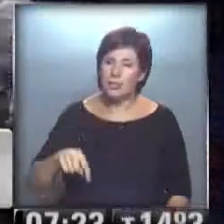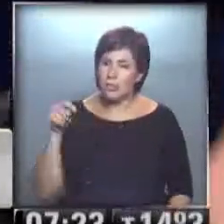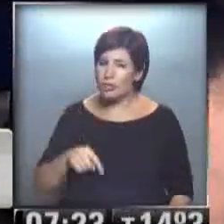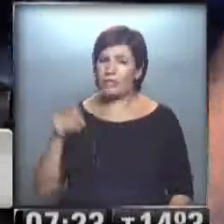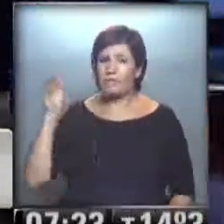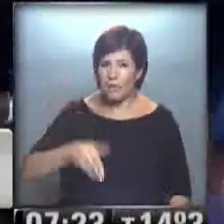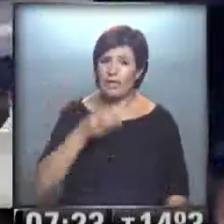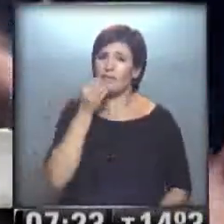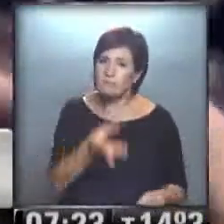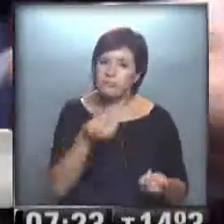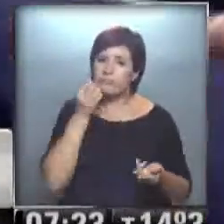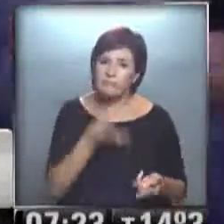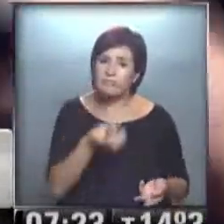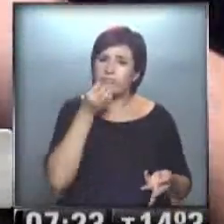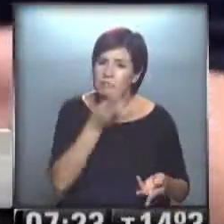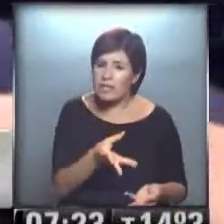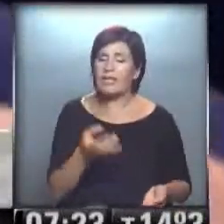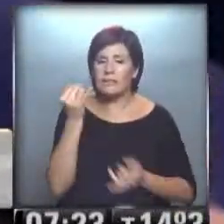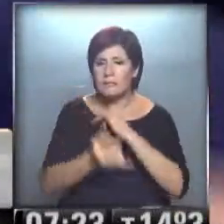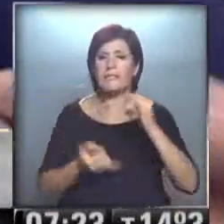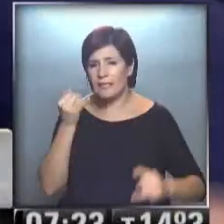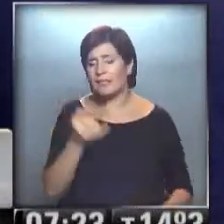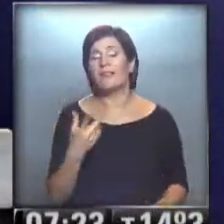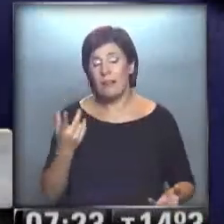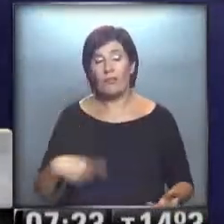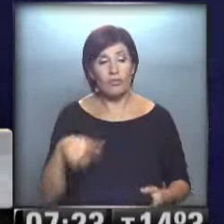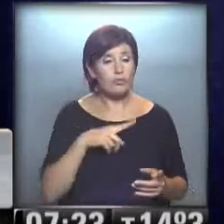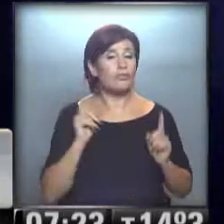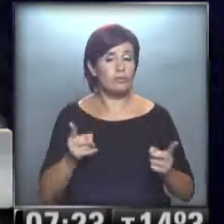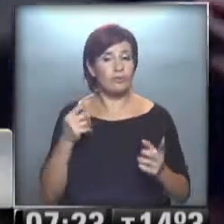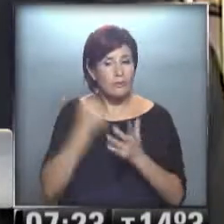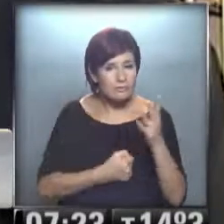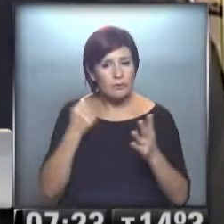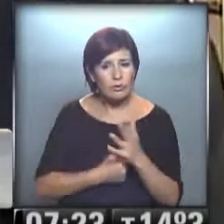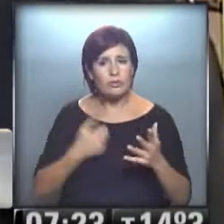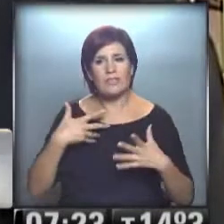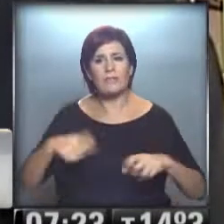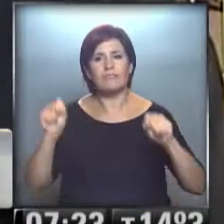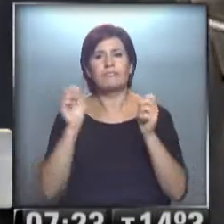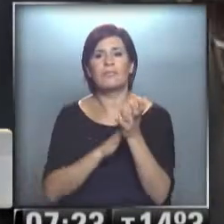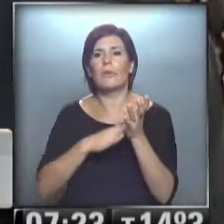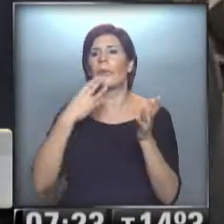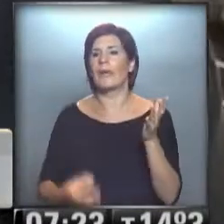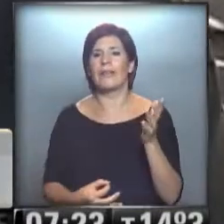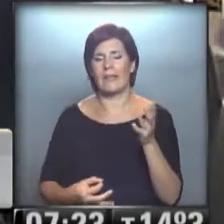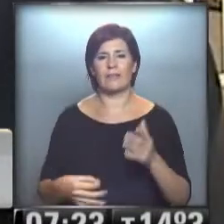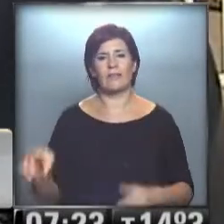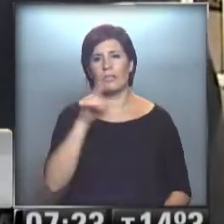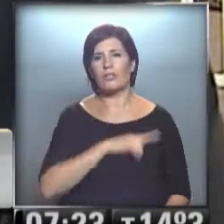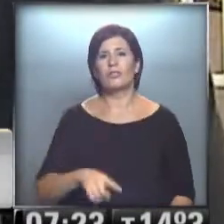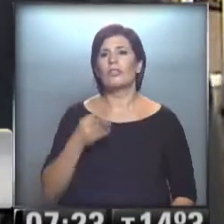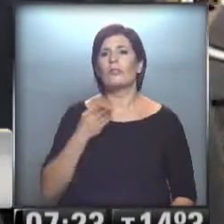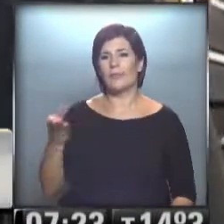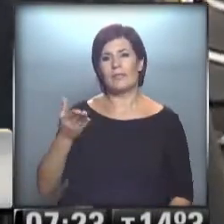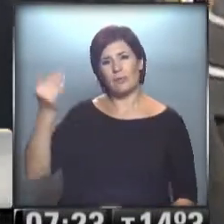dar explicaciones, bueno, que se siga luchando por esto, para saber todo. Nosotros pedimos un aumento de salario